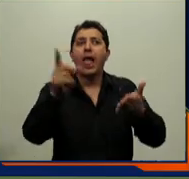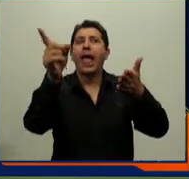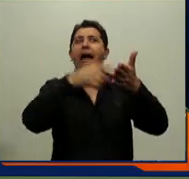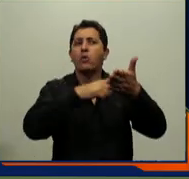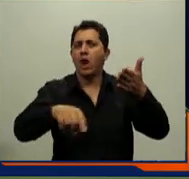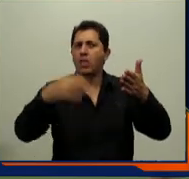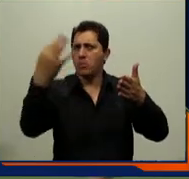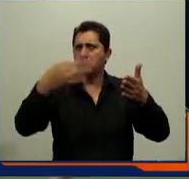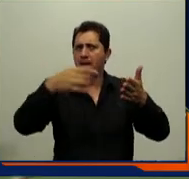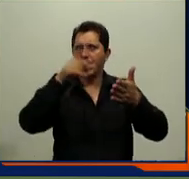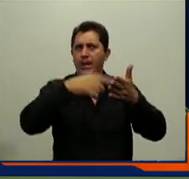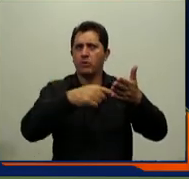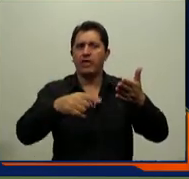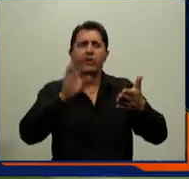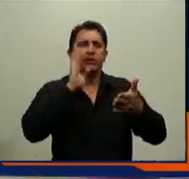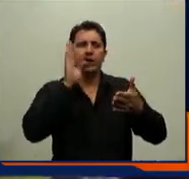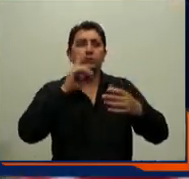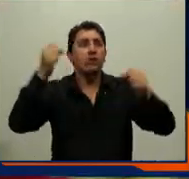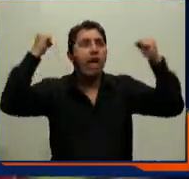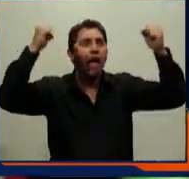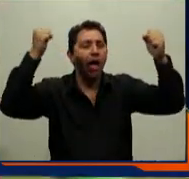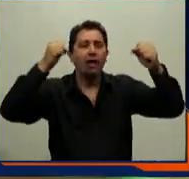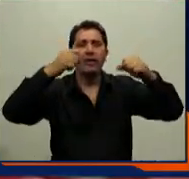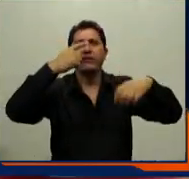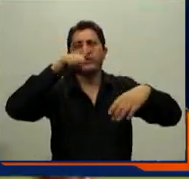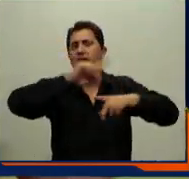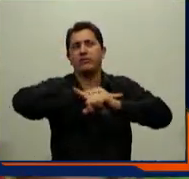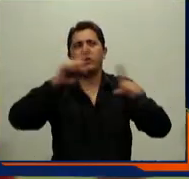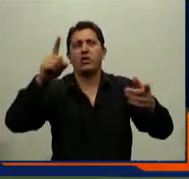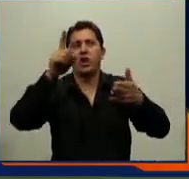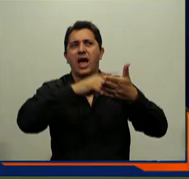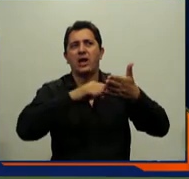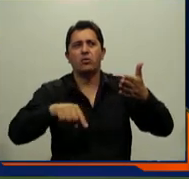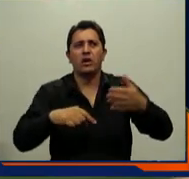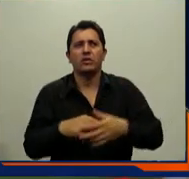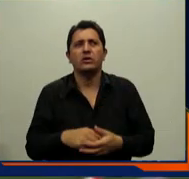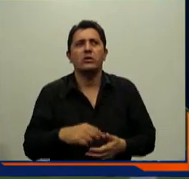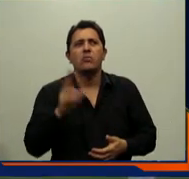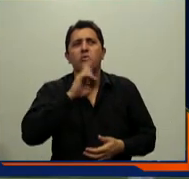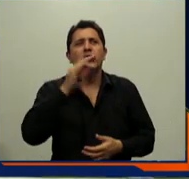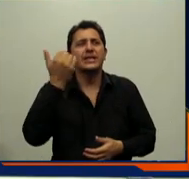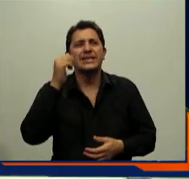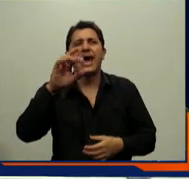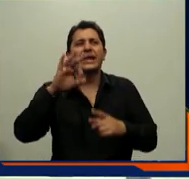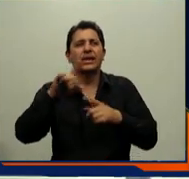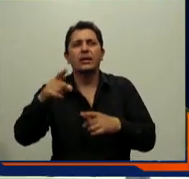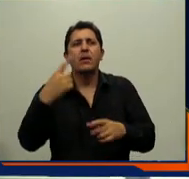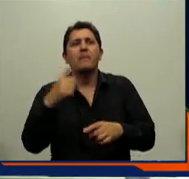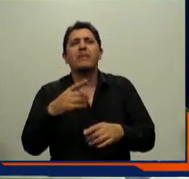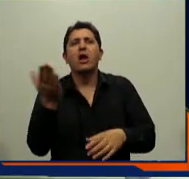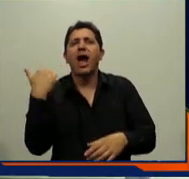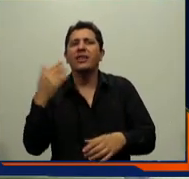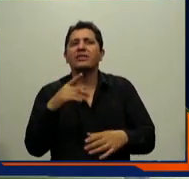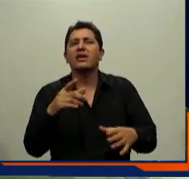bien anulado, a Estados Unidos, que primero lo festejan. La que lo había convertido era Yarki, pero le habían cometido una falta